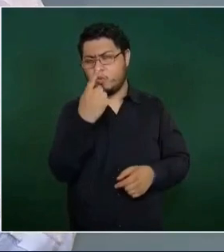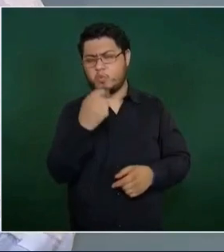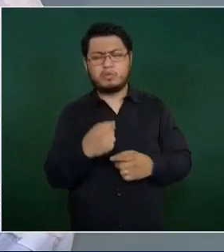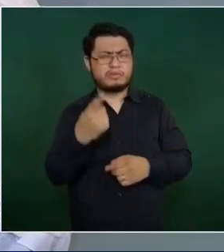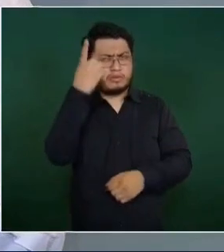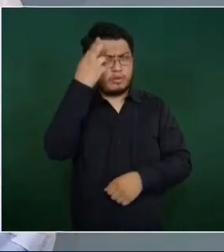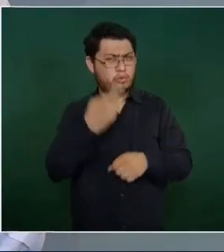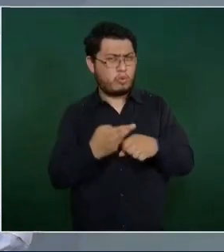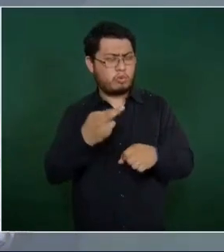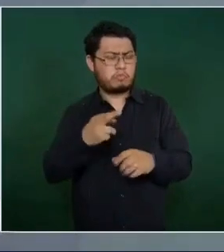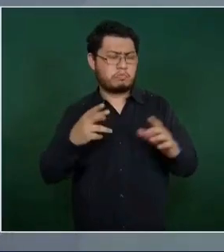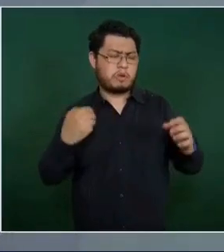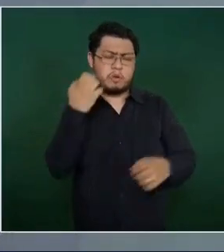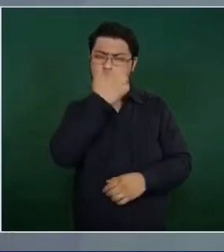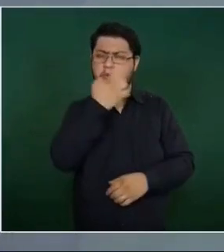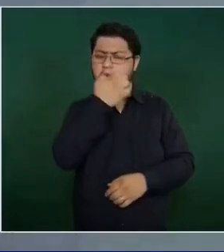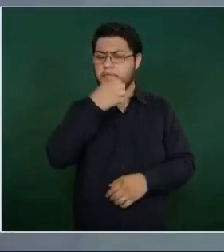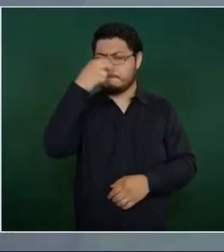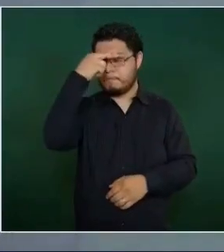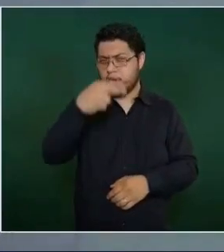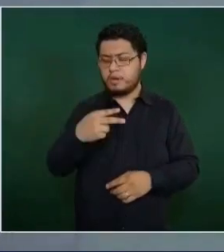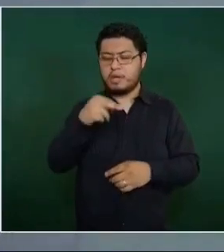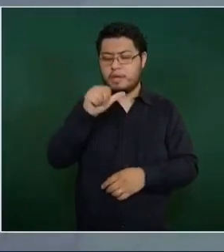de México, Andrés Lira.